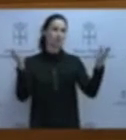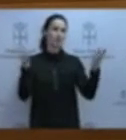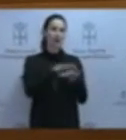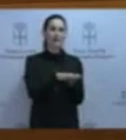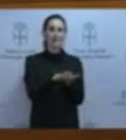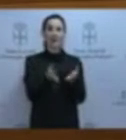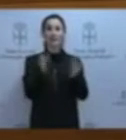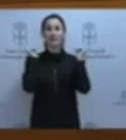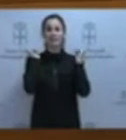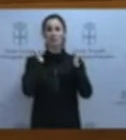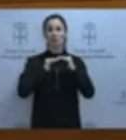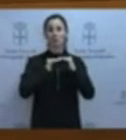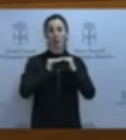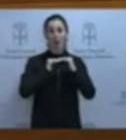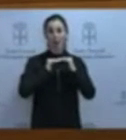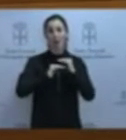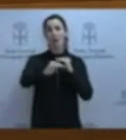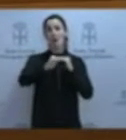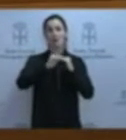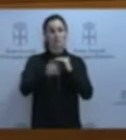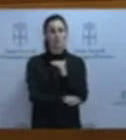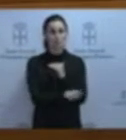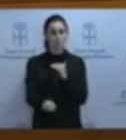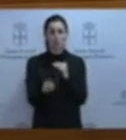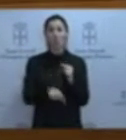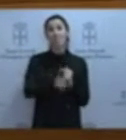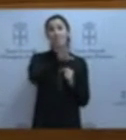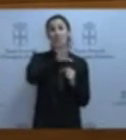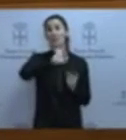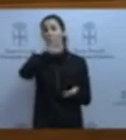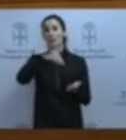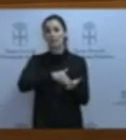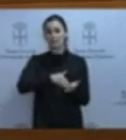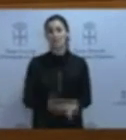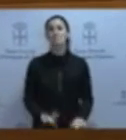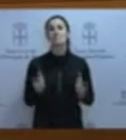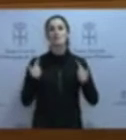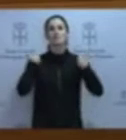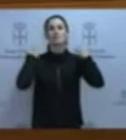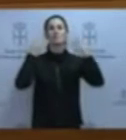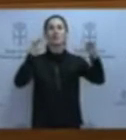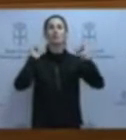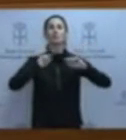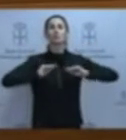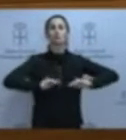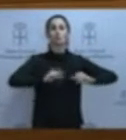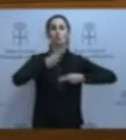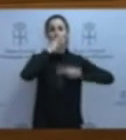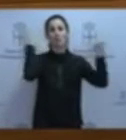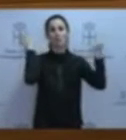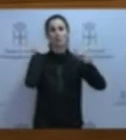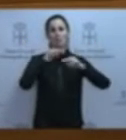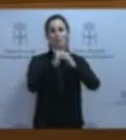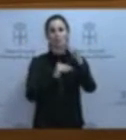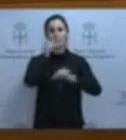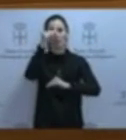de la sostenibilidad de un país que tiene más de 150.000 cargos públicos y políticos, ni de sus